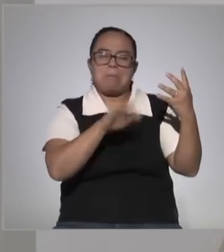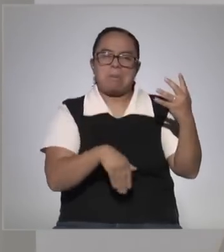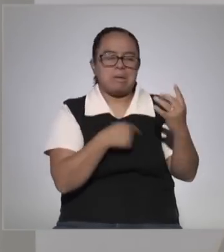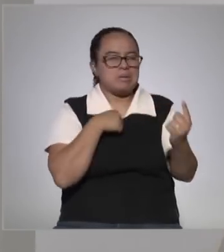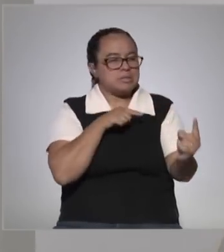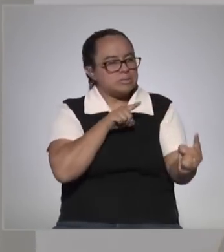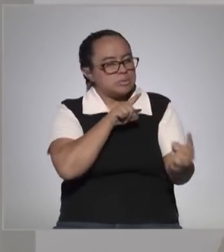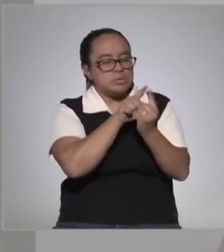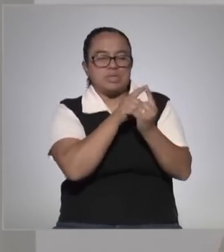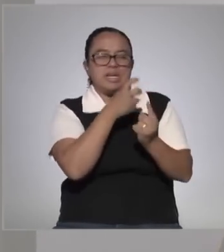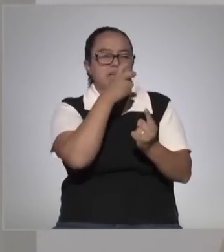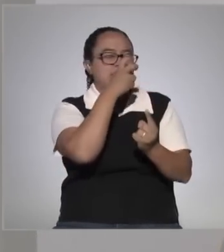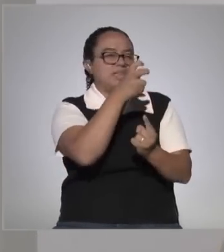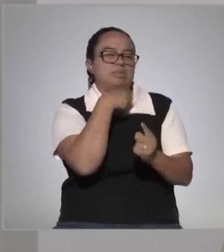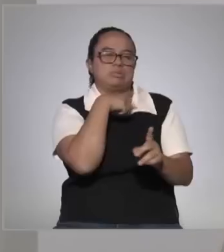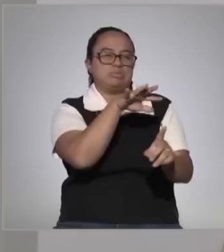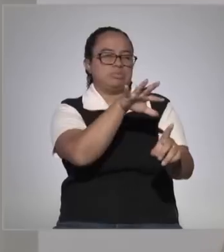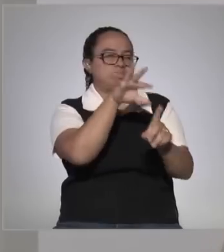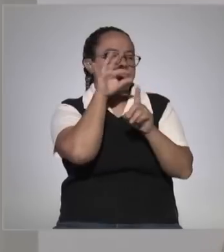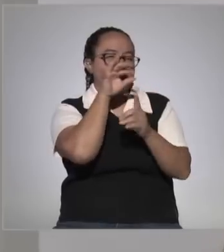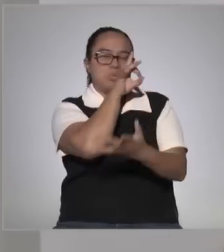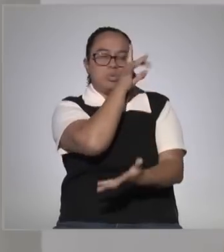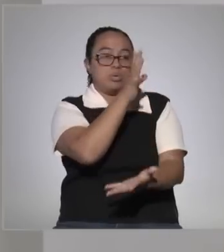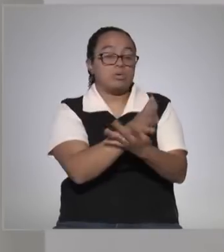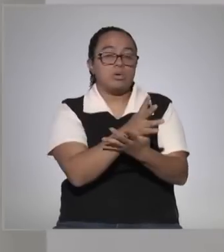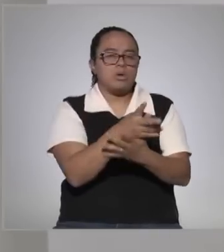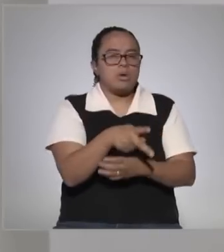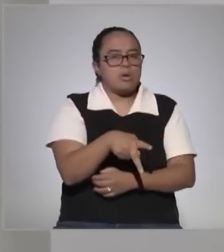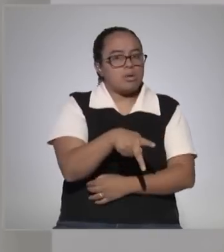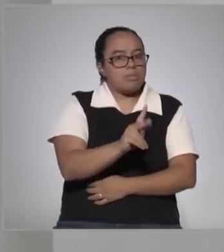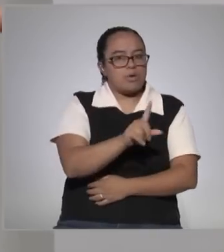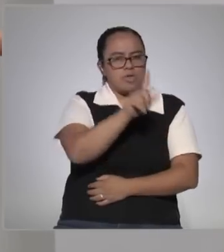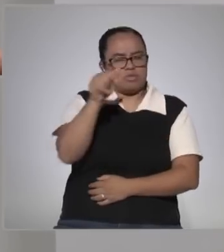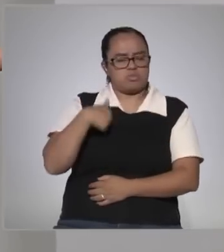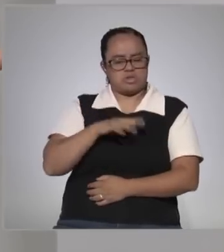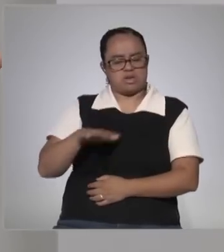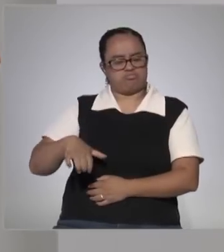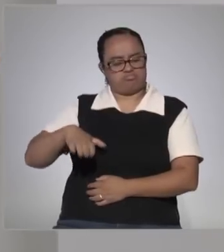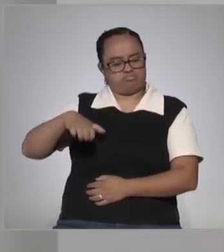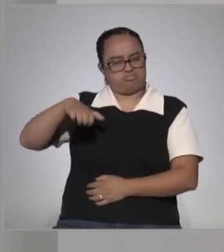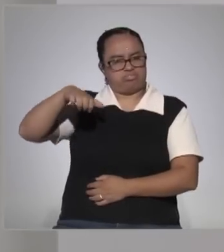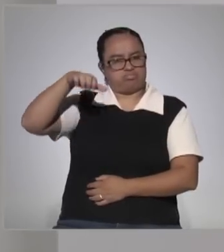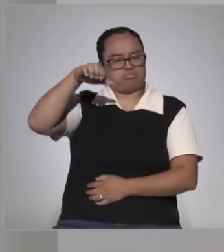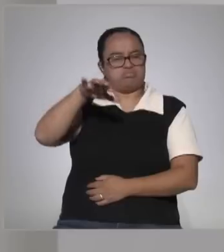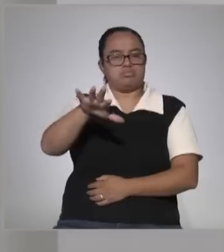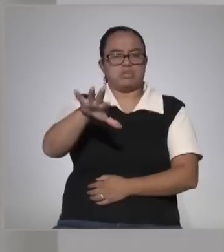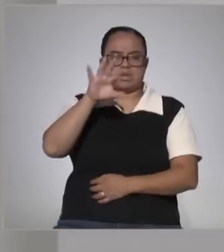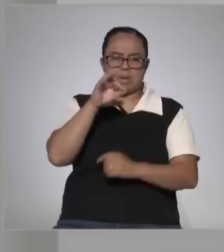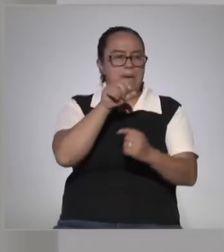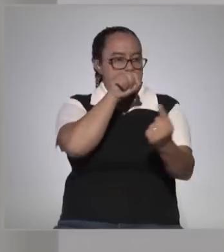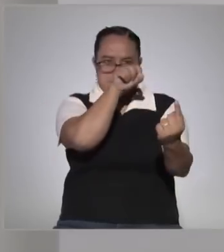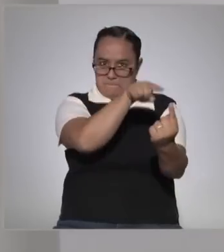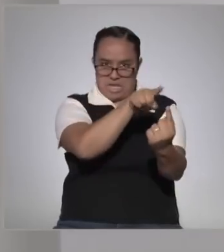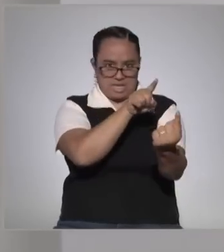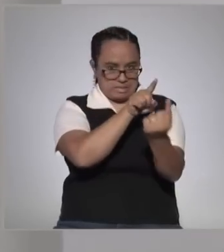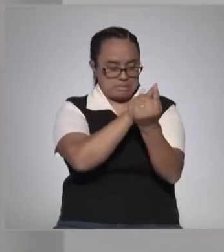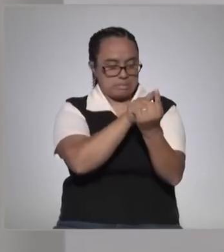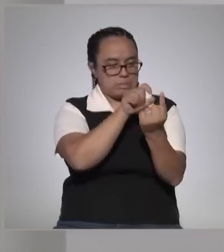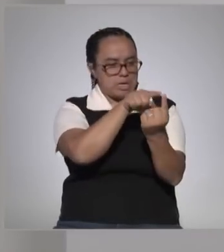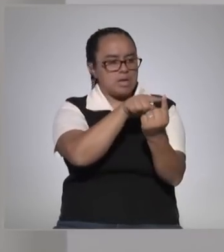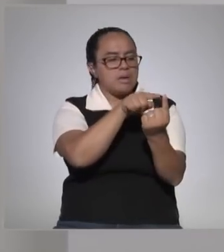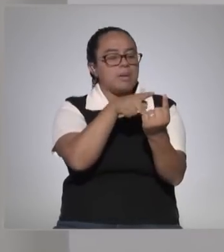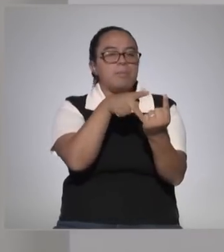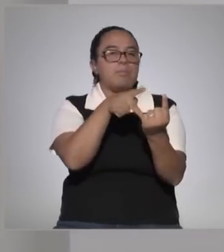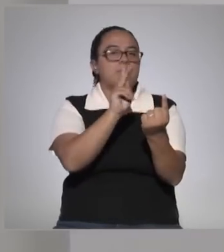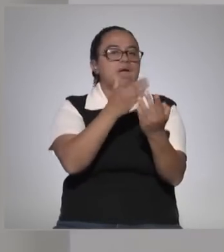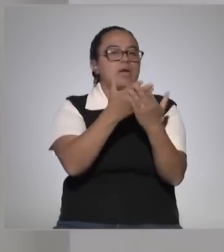que elegimos. Pero después en esta singularidad, cuando elegimos en la vejez, puede ser la misma pareja, pero ya hay otras condiciones a